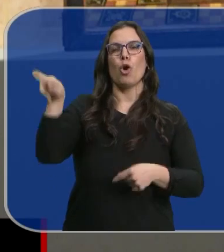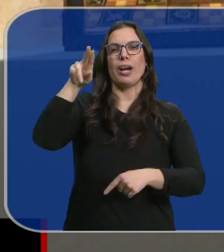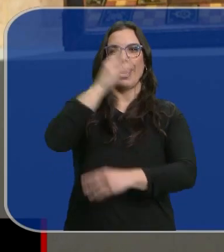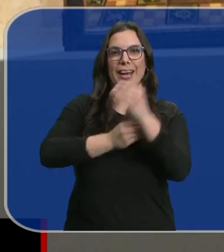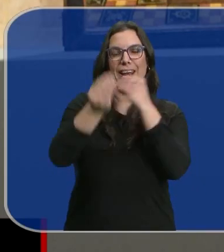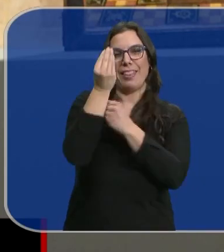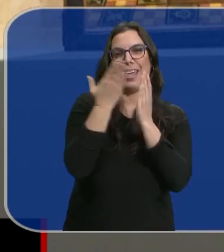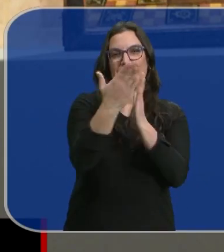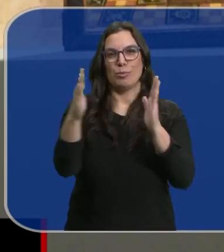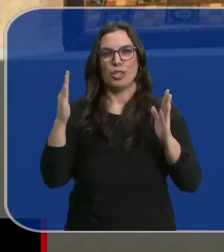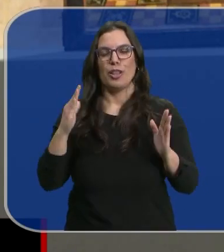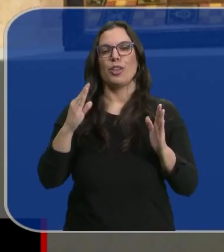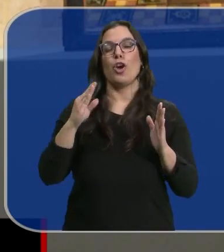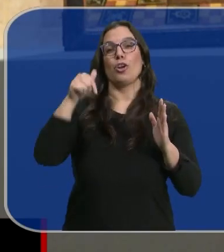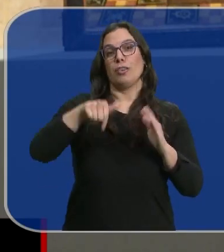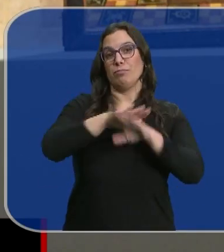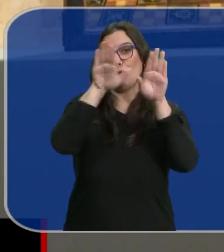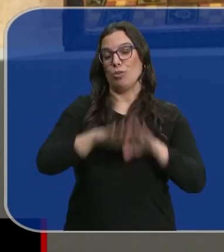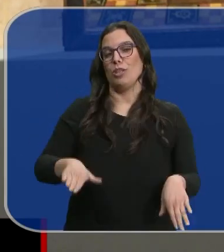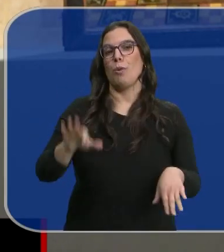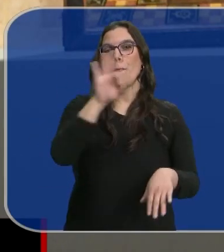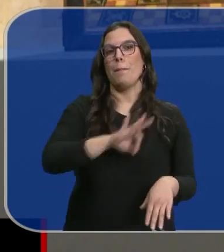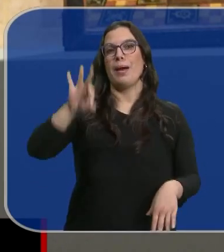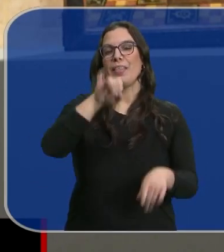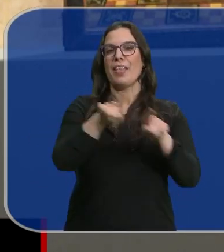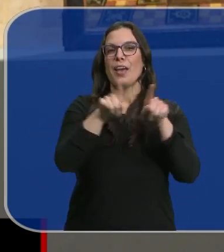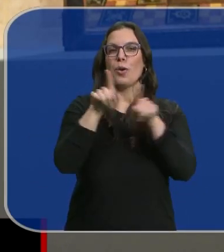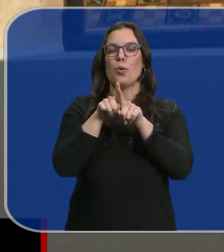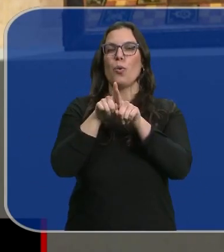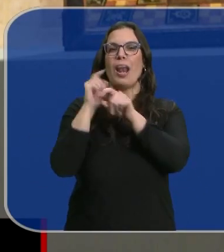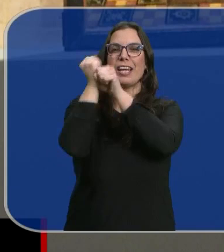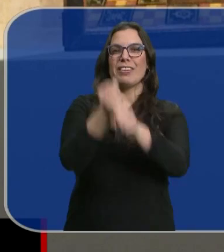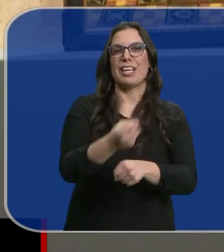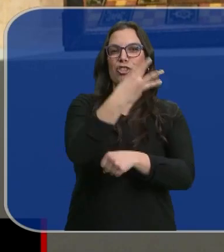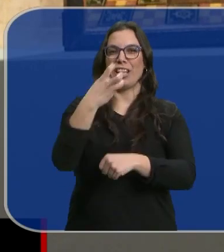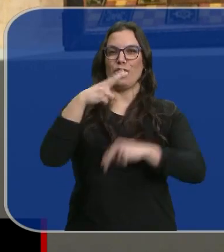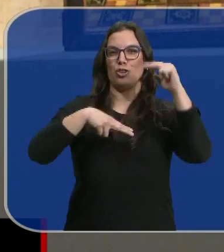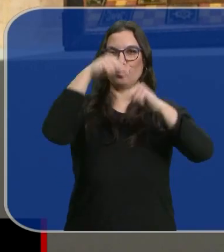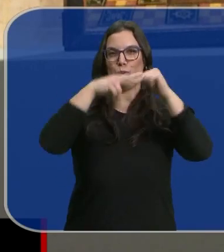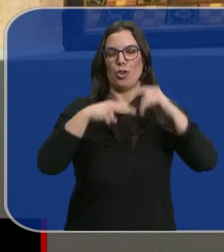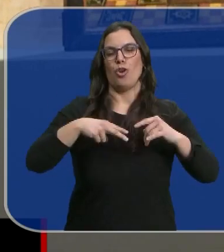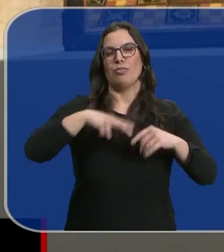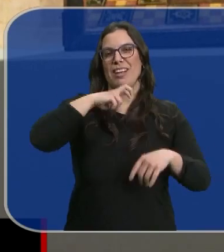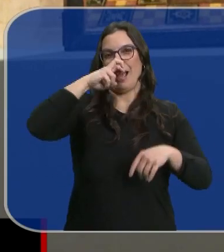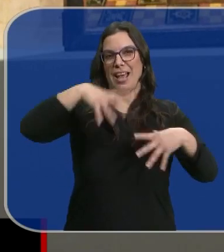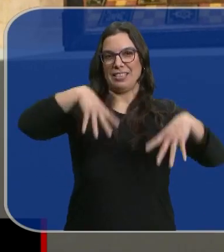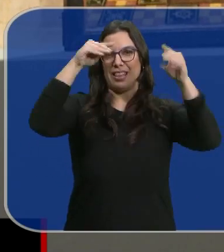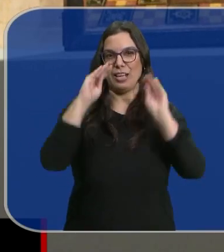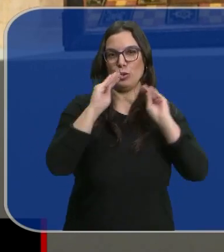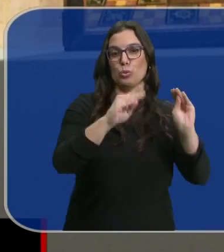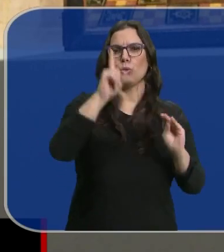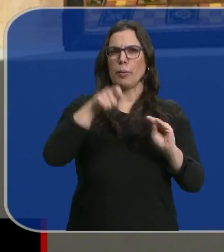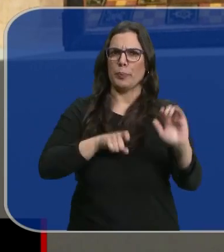que se despide en Palencia, con la que se ha celebrado los 700 años de la construcción de la catedral. Ha sido además un